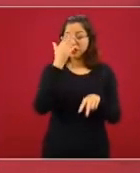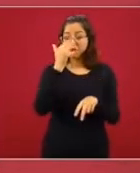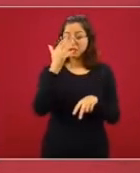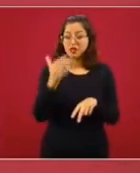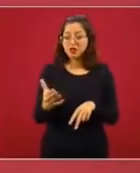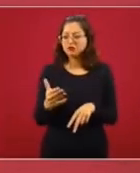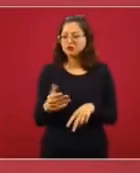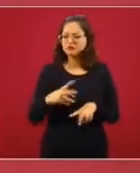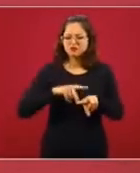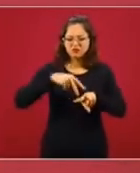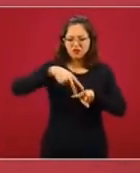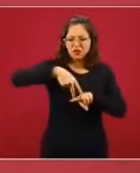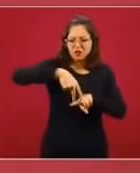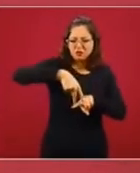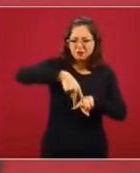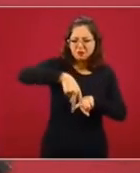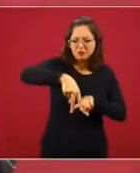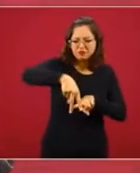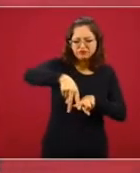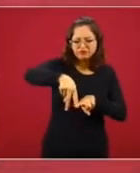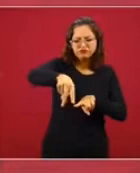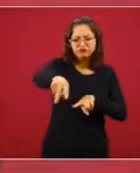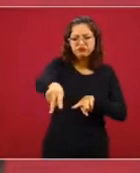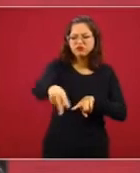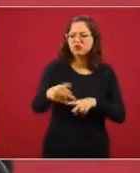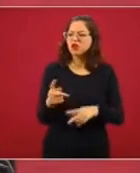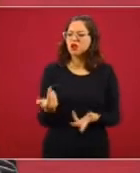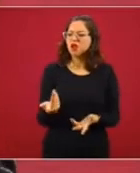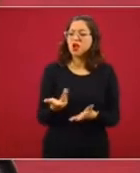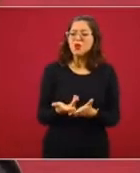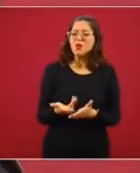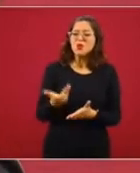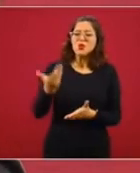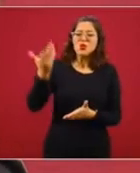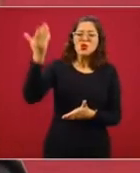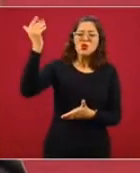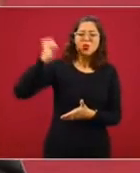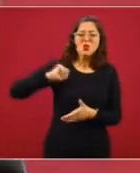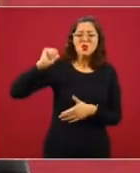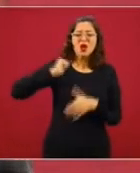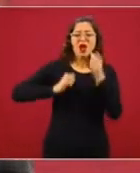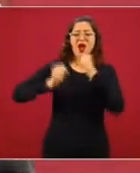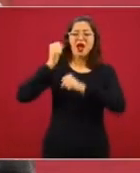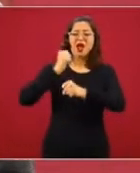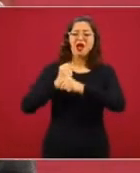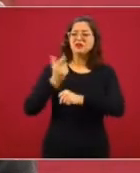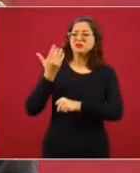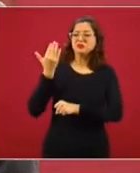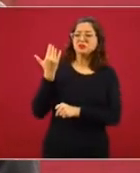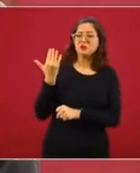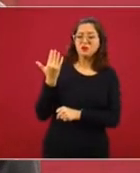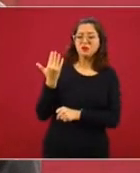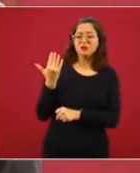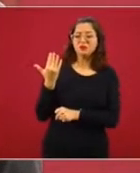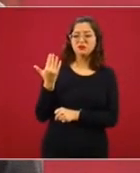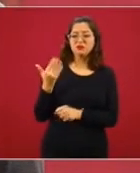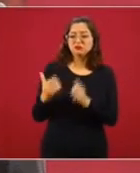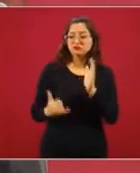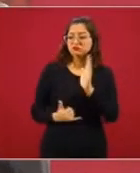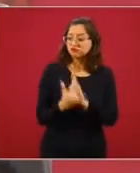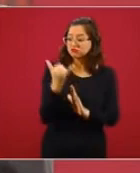va por la vía que se construyó en los años 50